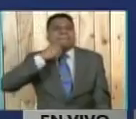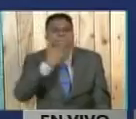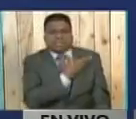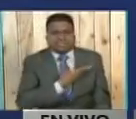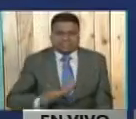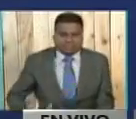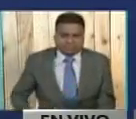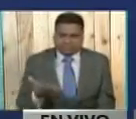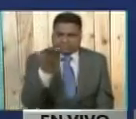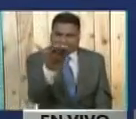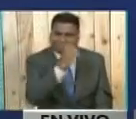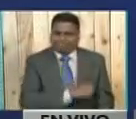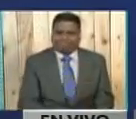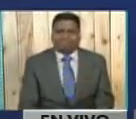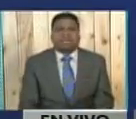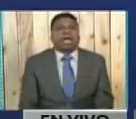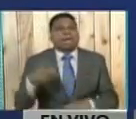Venezuela,